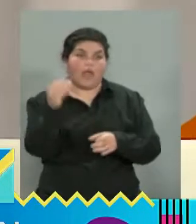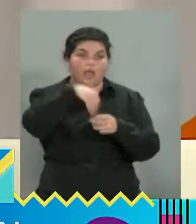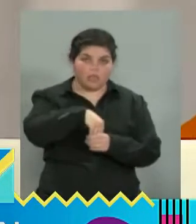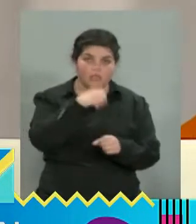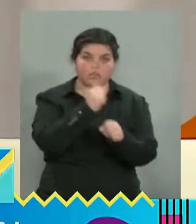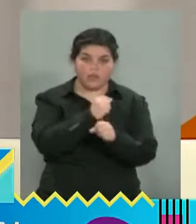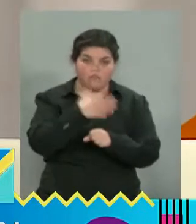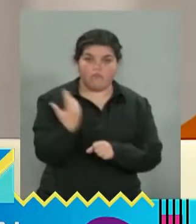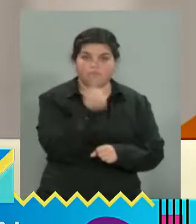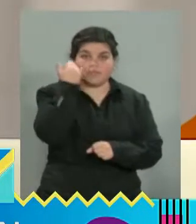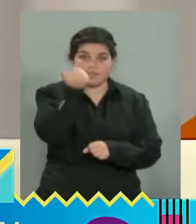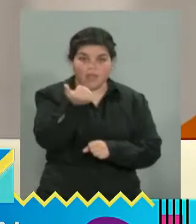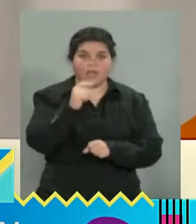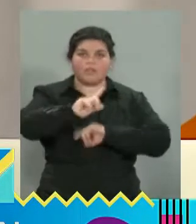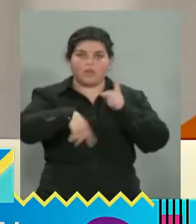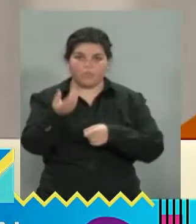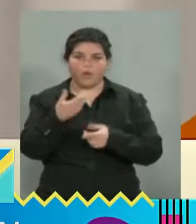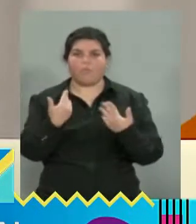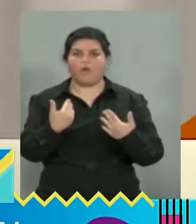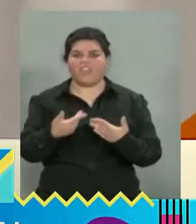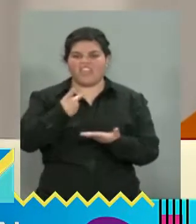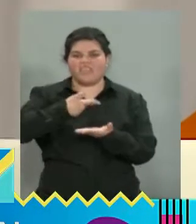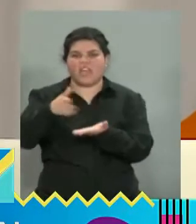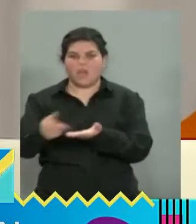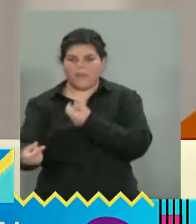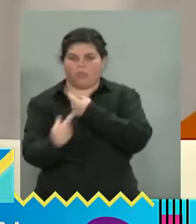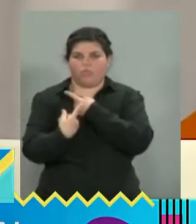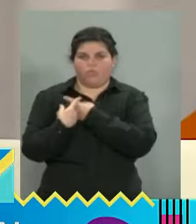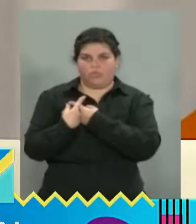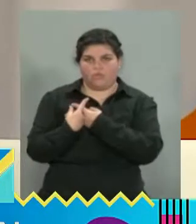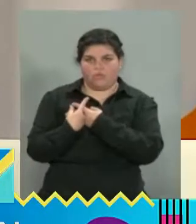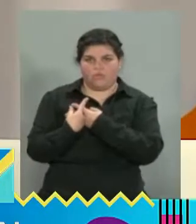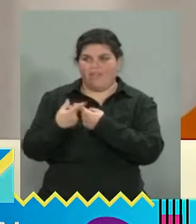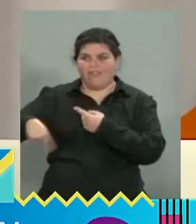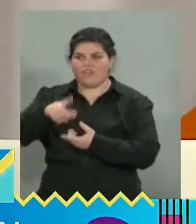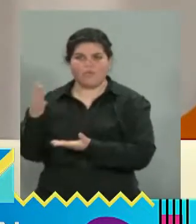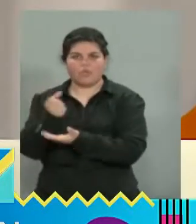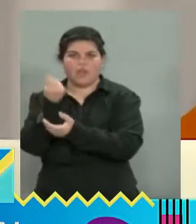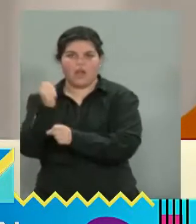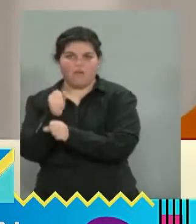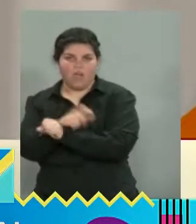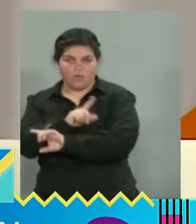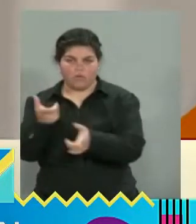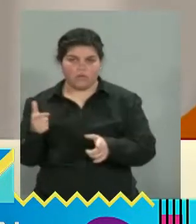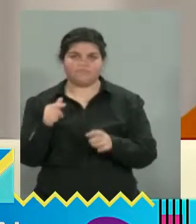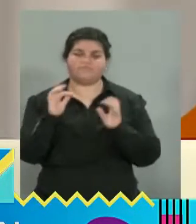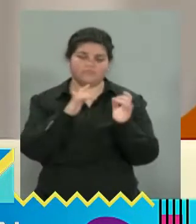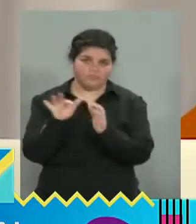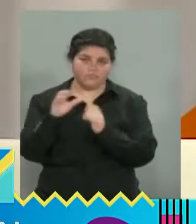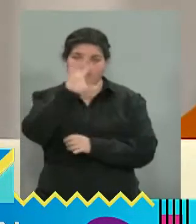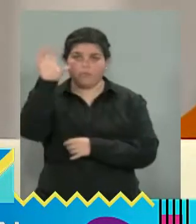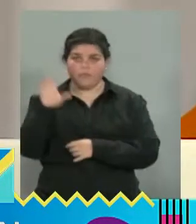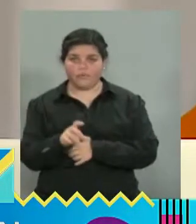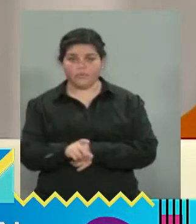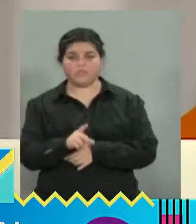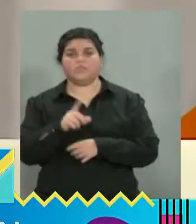pueden accionar ya estando dentro. Realmente una situación, entendemos nosotros, dramática, se está discutiendo a nivel país en muchas provincias, aquí en